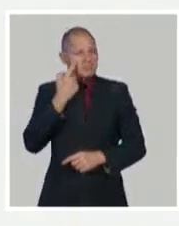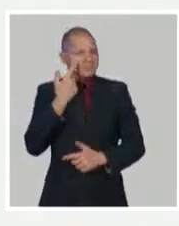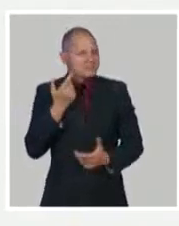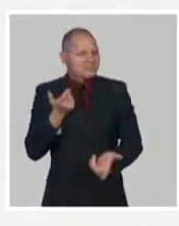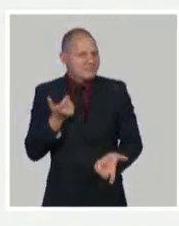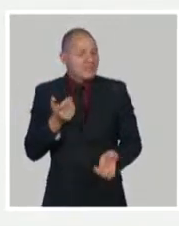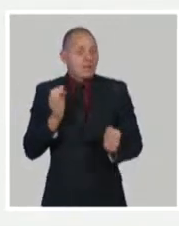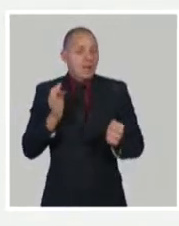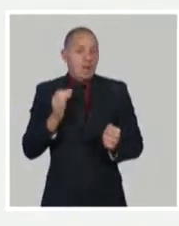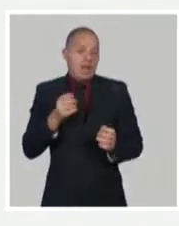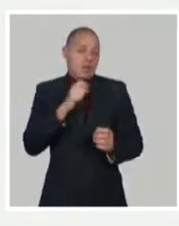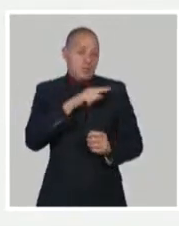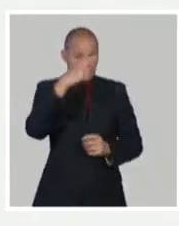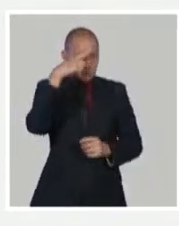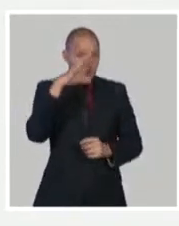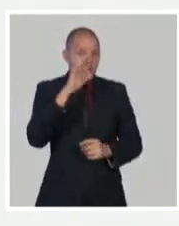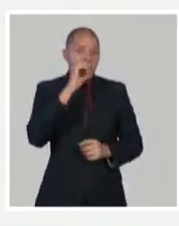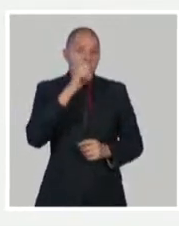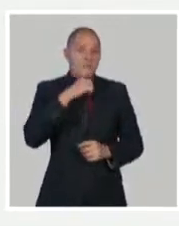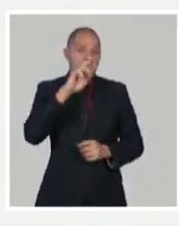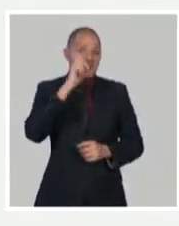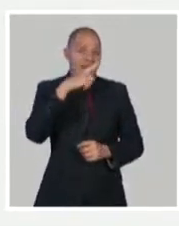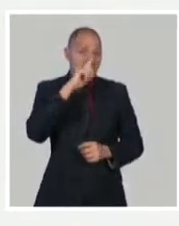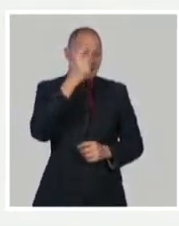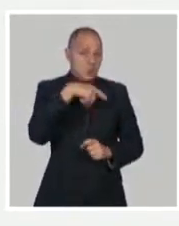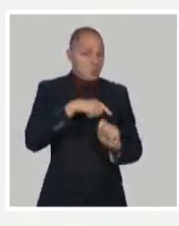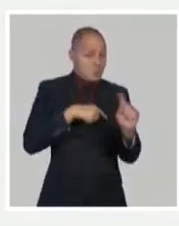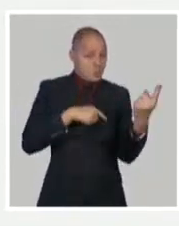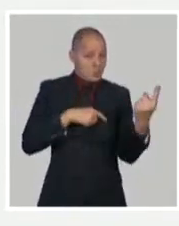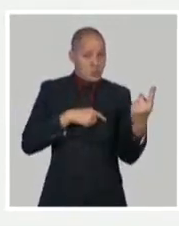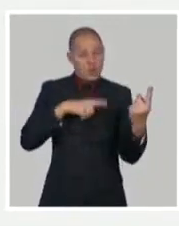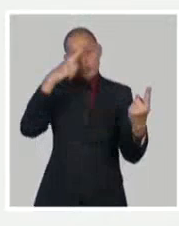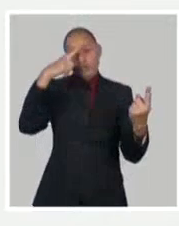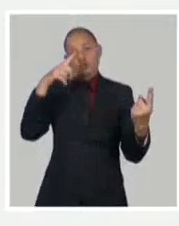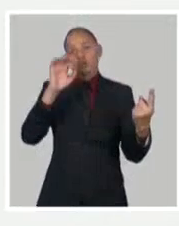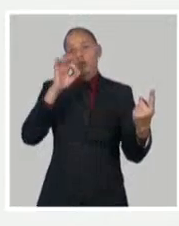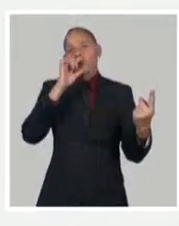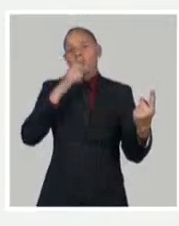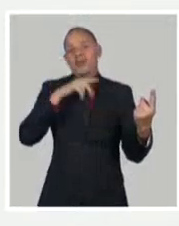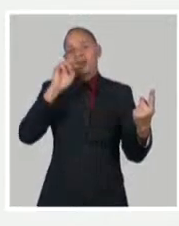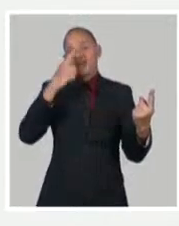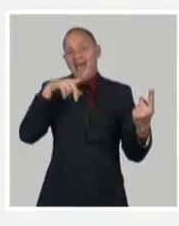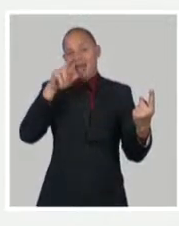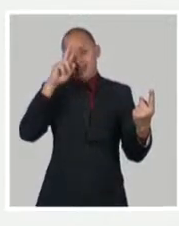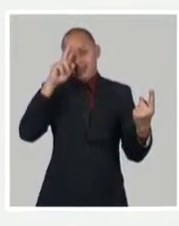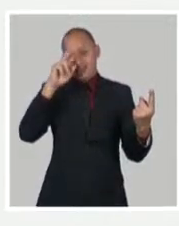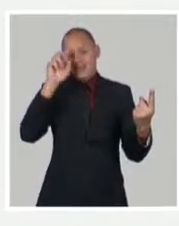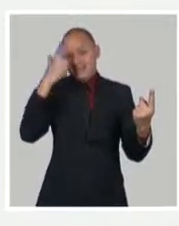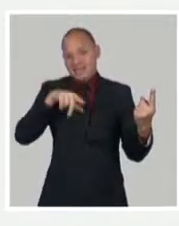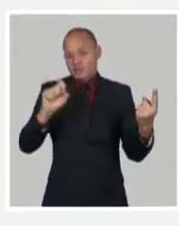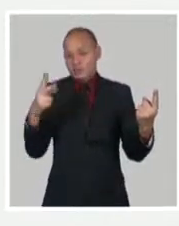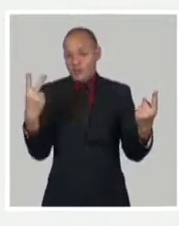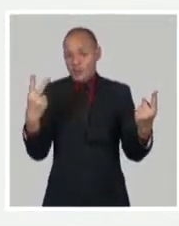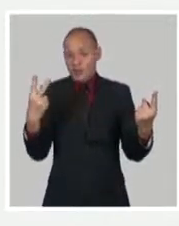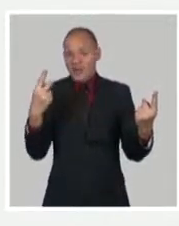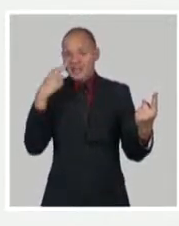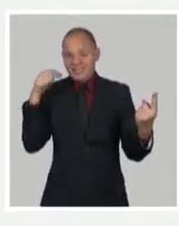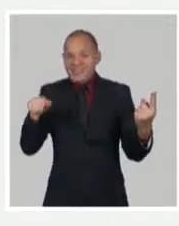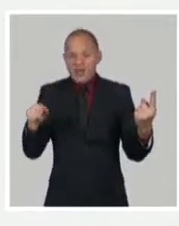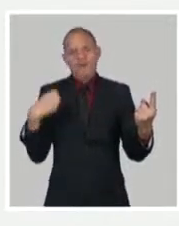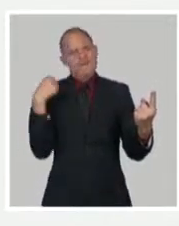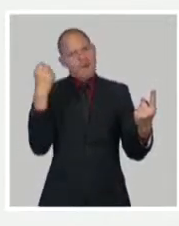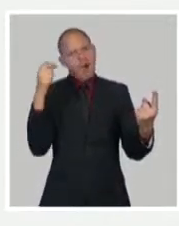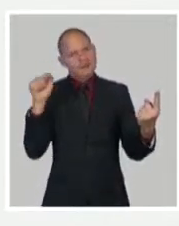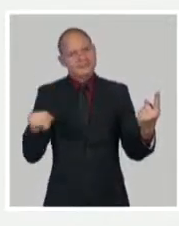las mejores respuestas que hemos visto hasta este momento con respecto a la capacidad de generar su función. Eso que